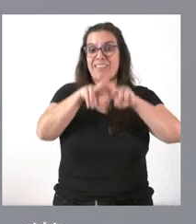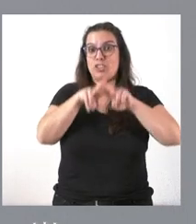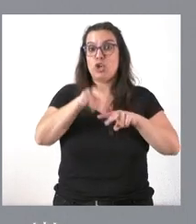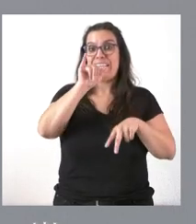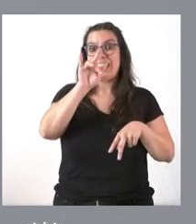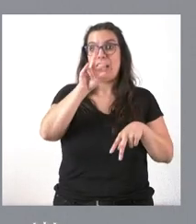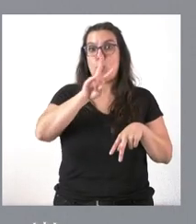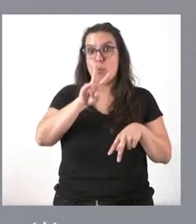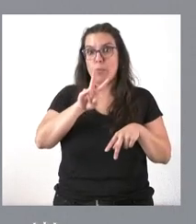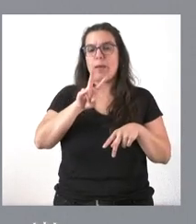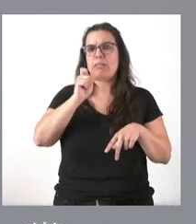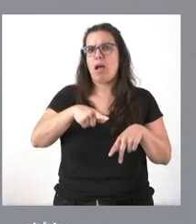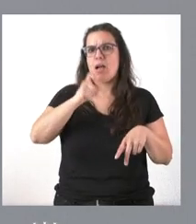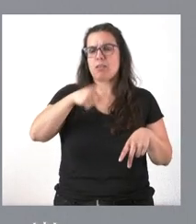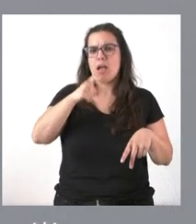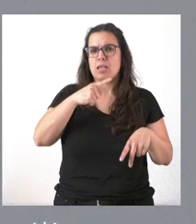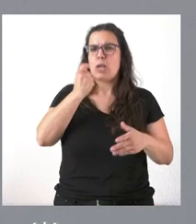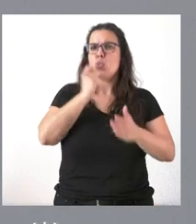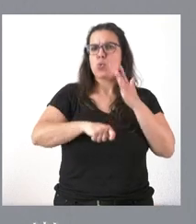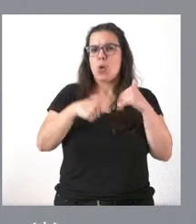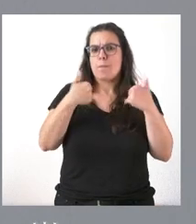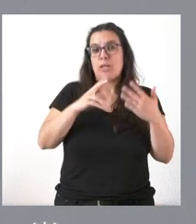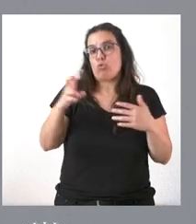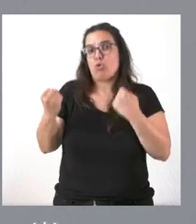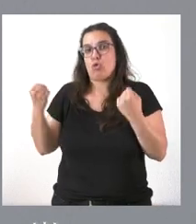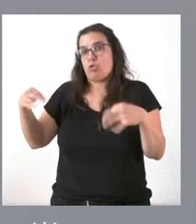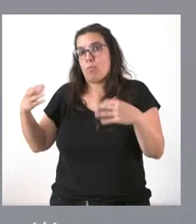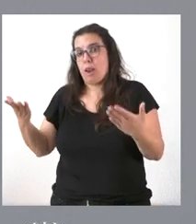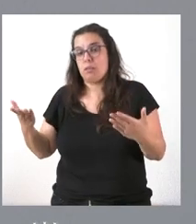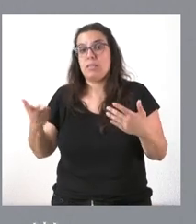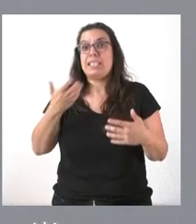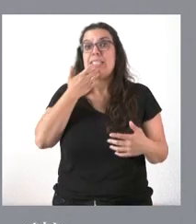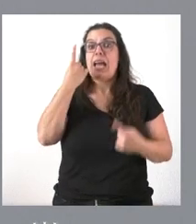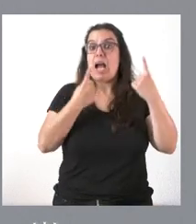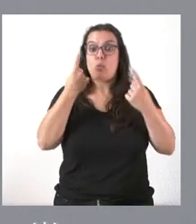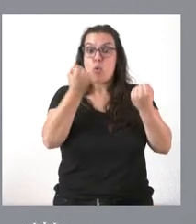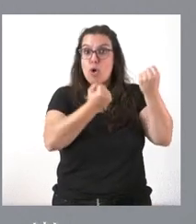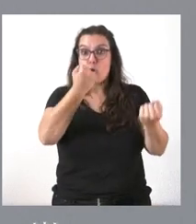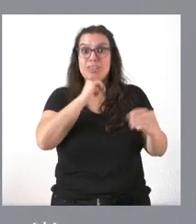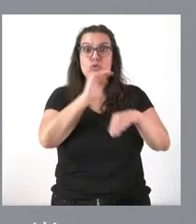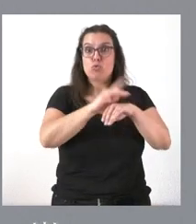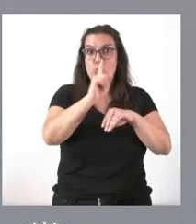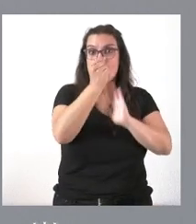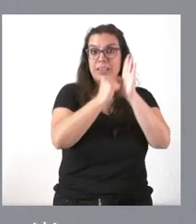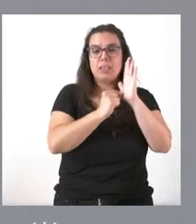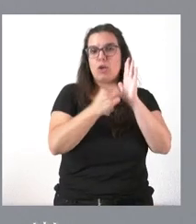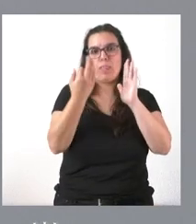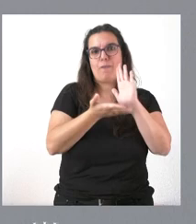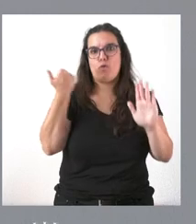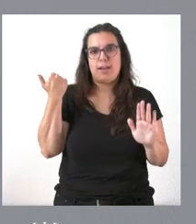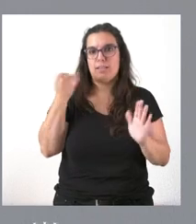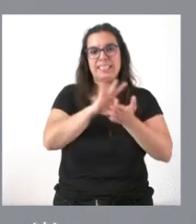itv para este tipo de vehículos son más estrictas que para otros vehículos si alguno no cumple la ley se debe retirar de inmediato ese servicio